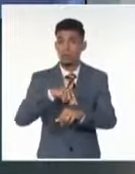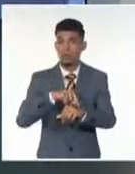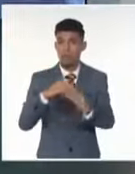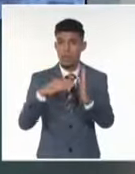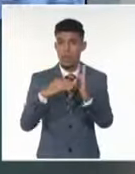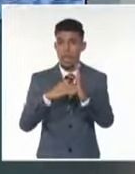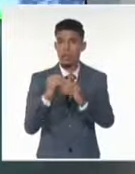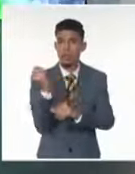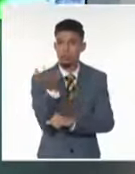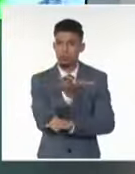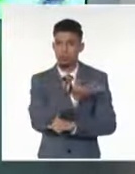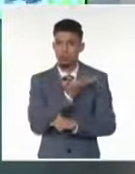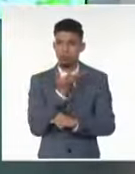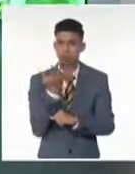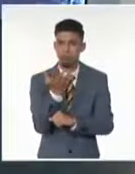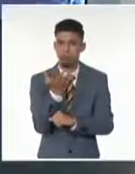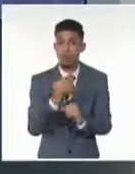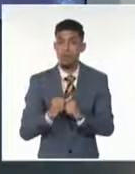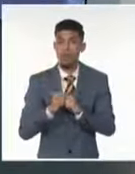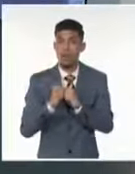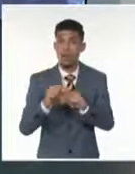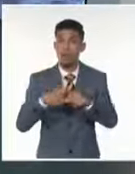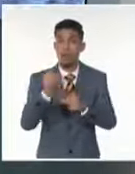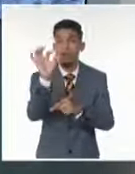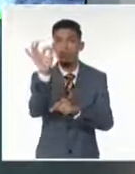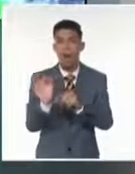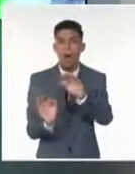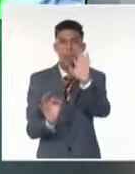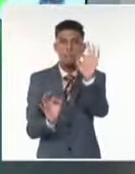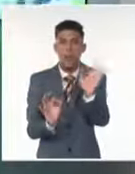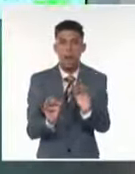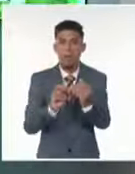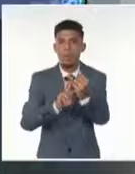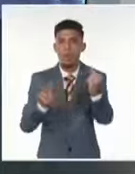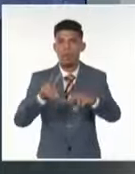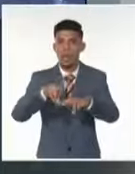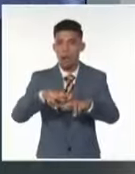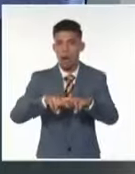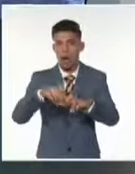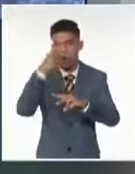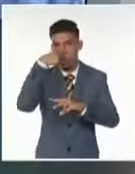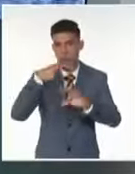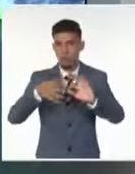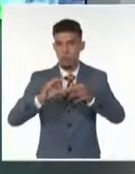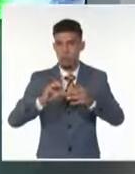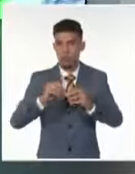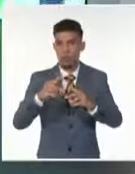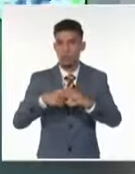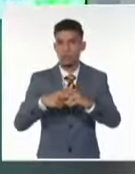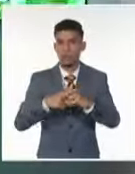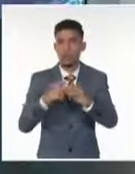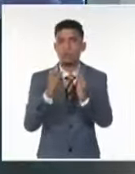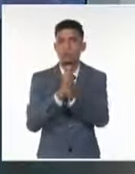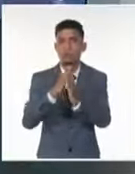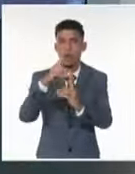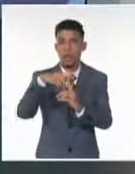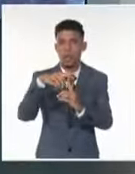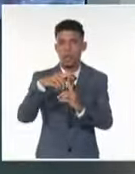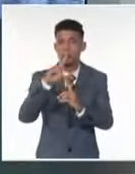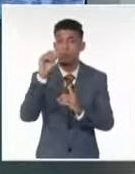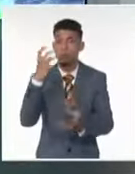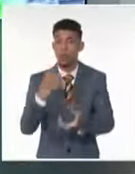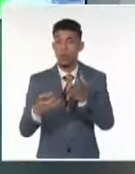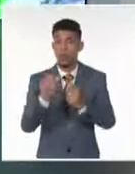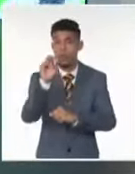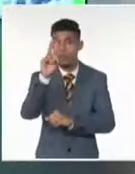algo fuertes y sobre todo marcadas por la caída de granizos en las provincias de La Habana, Artemisa, también en Matanzas, Cienfuegos, Villa Clara, así como en el